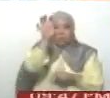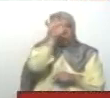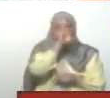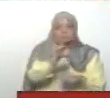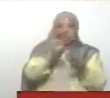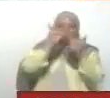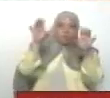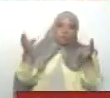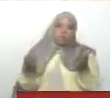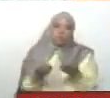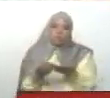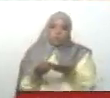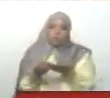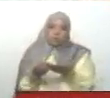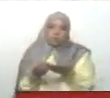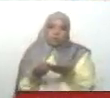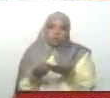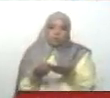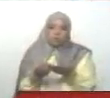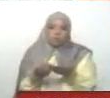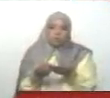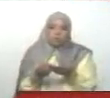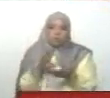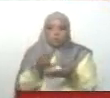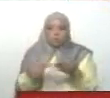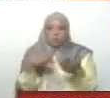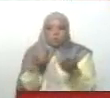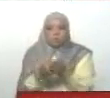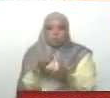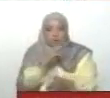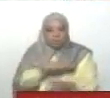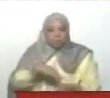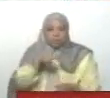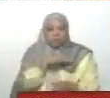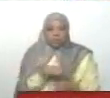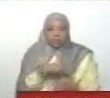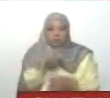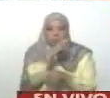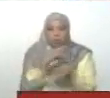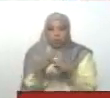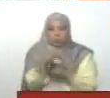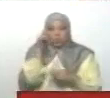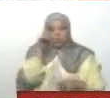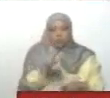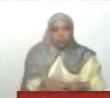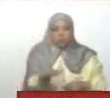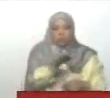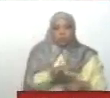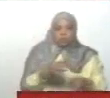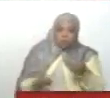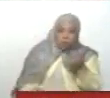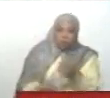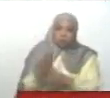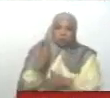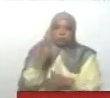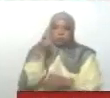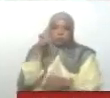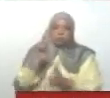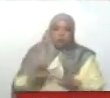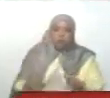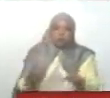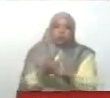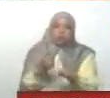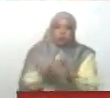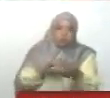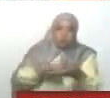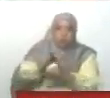mundo. Y entonces tiene que ser un vértice de la misión Cultura Popular que vamos a lanzar para que ellos comiencen